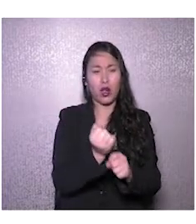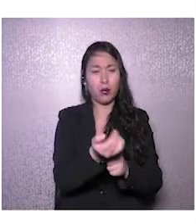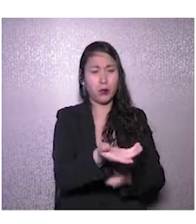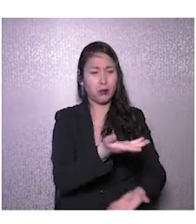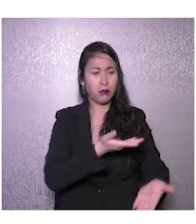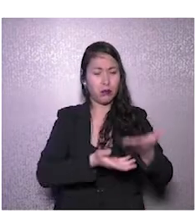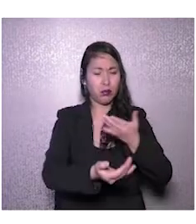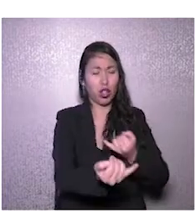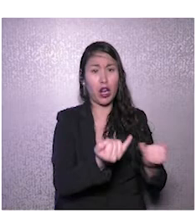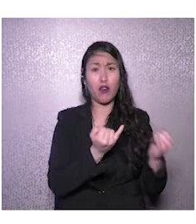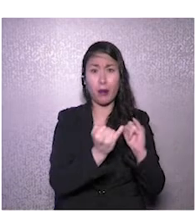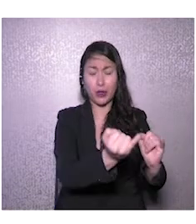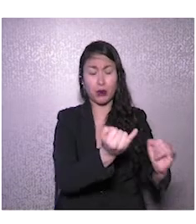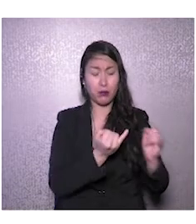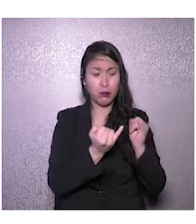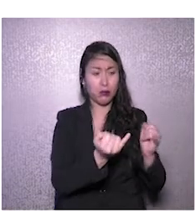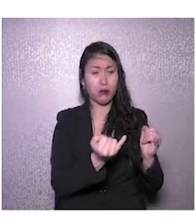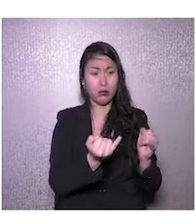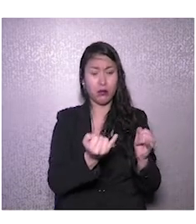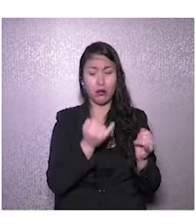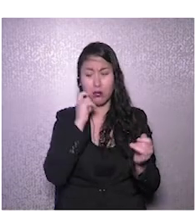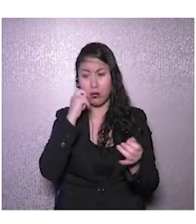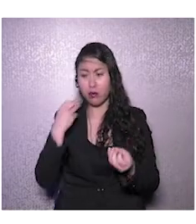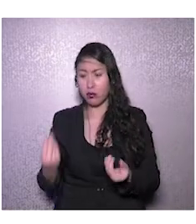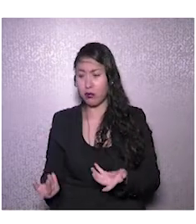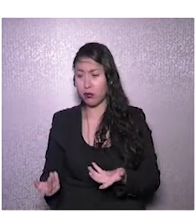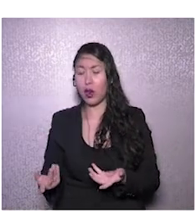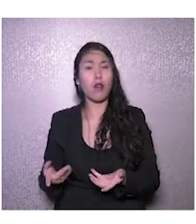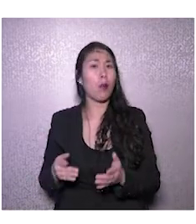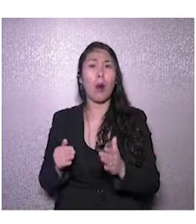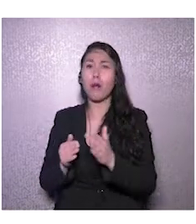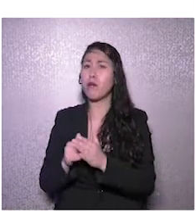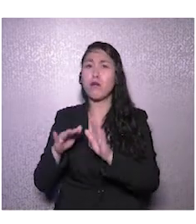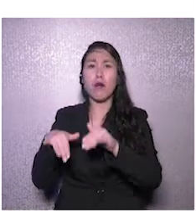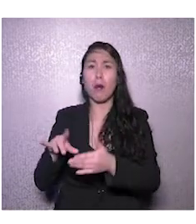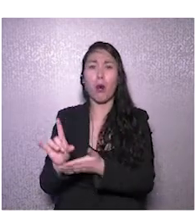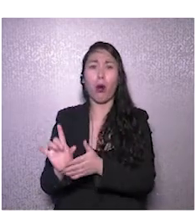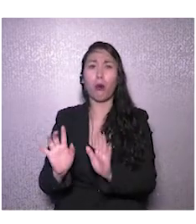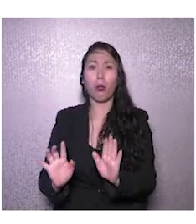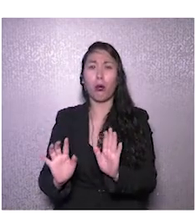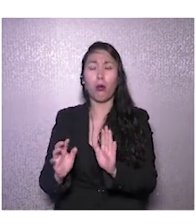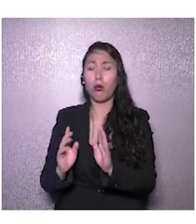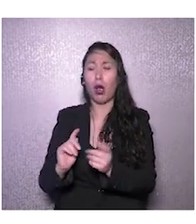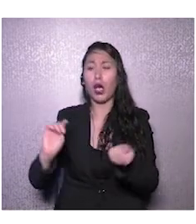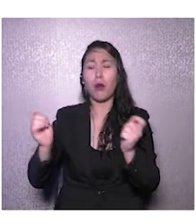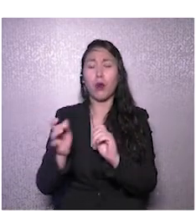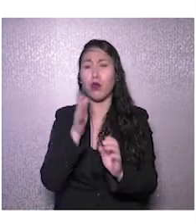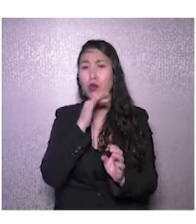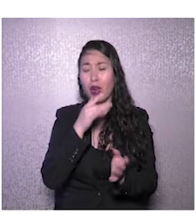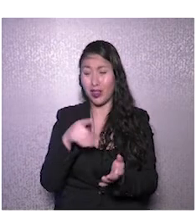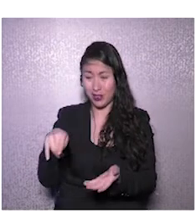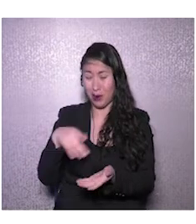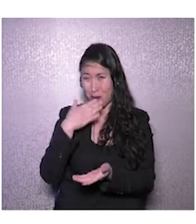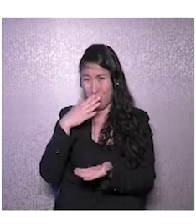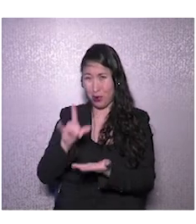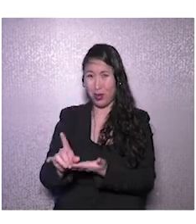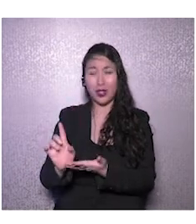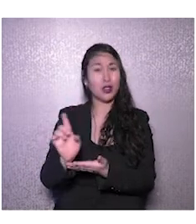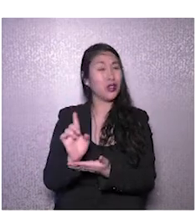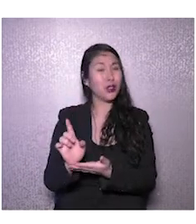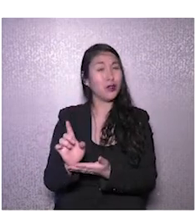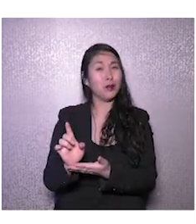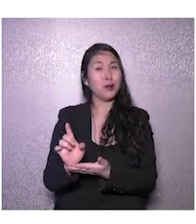interoperable, que nos vamos a quedar tal cual estamos y no es el mejor lugar. ¿Sí? Las mejores prácticas van a seguir